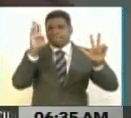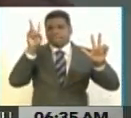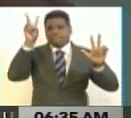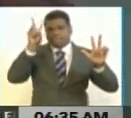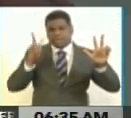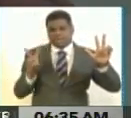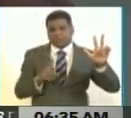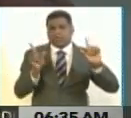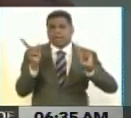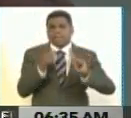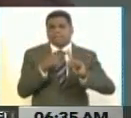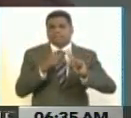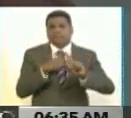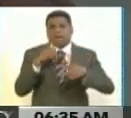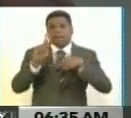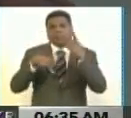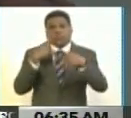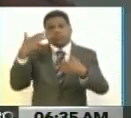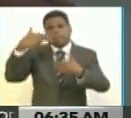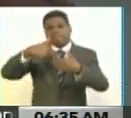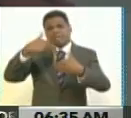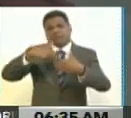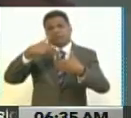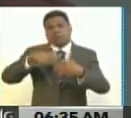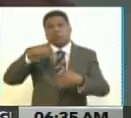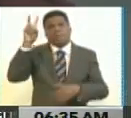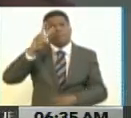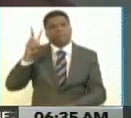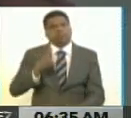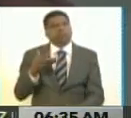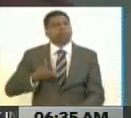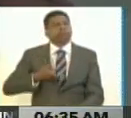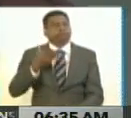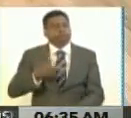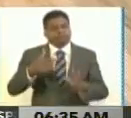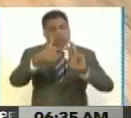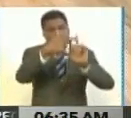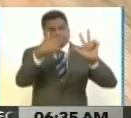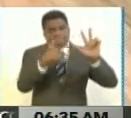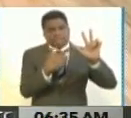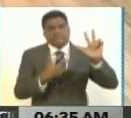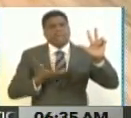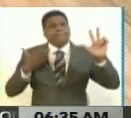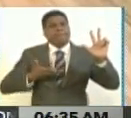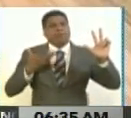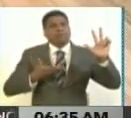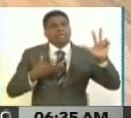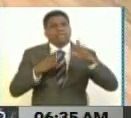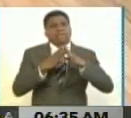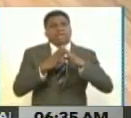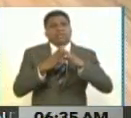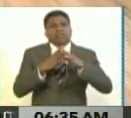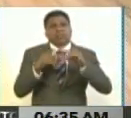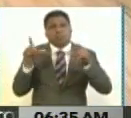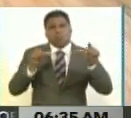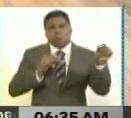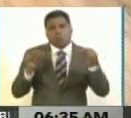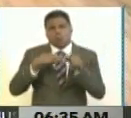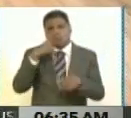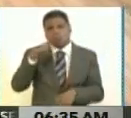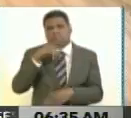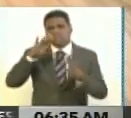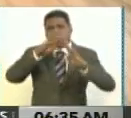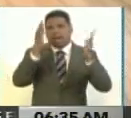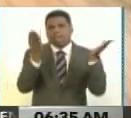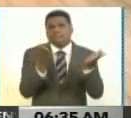el principal productor de petróleo de esta área del continente. La importancia que tiene esto en la geopolítica mundial, Fernando.